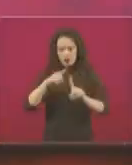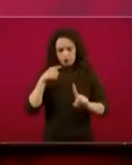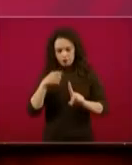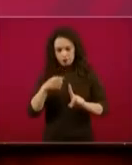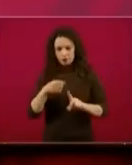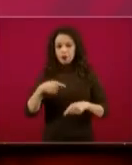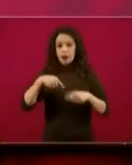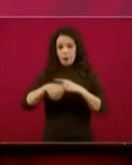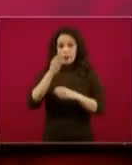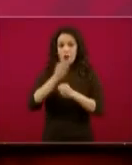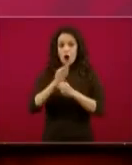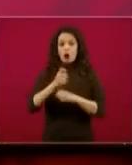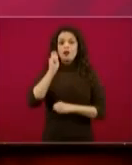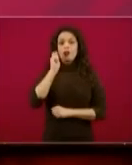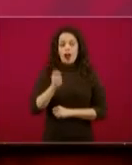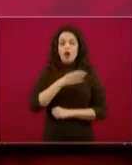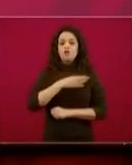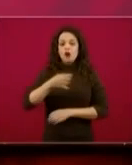ver.